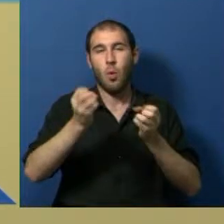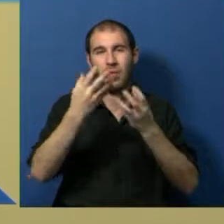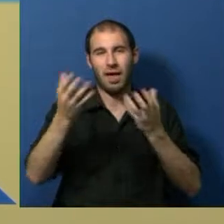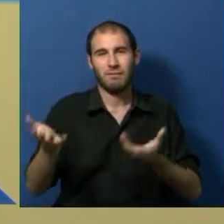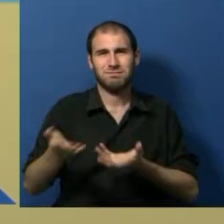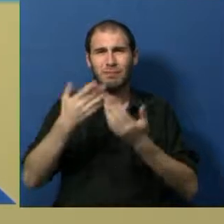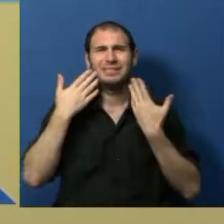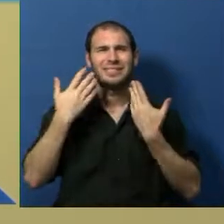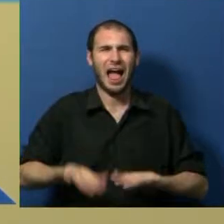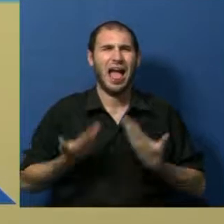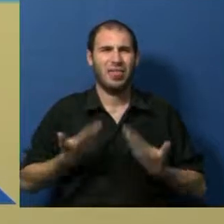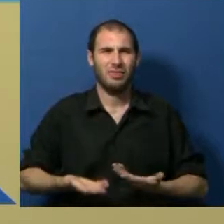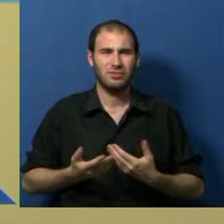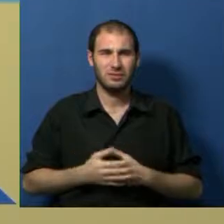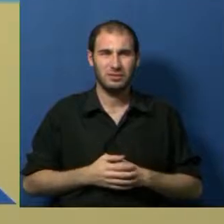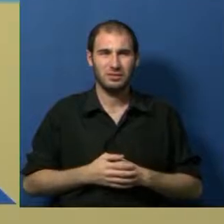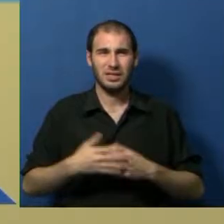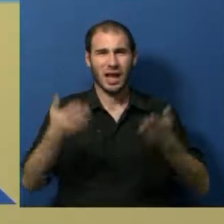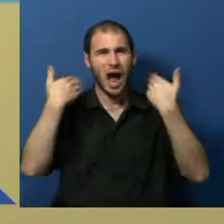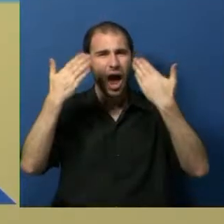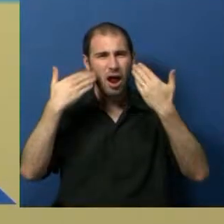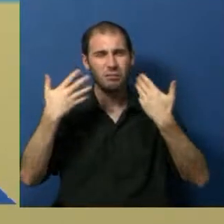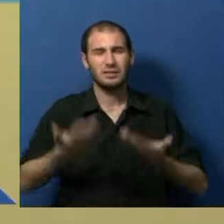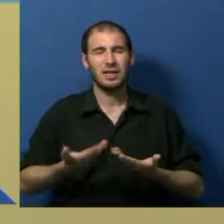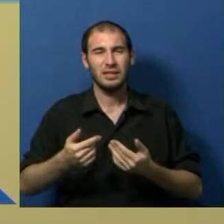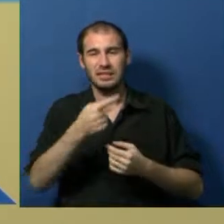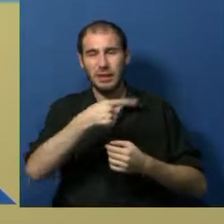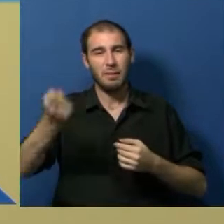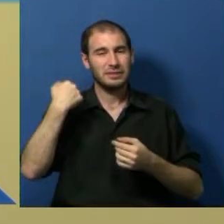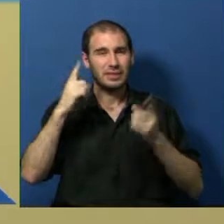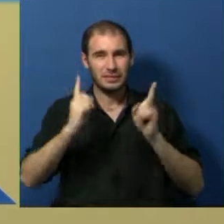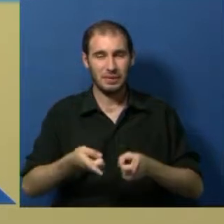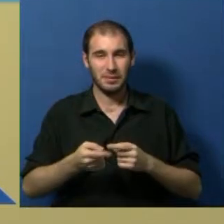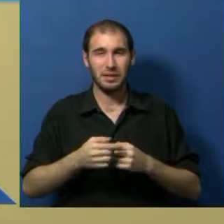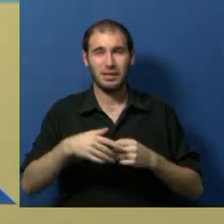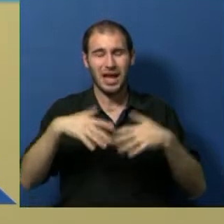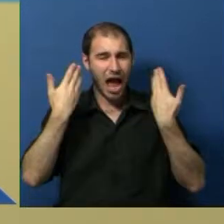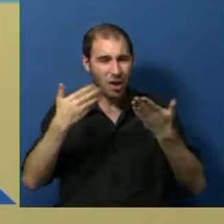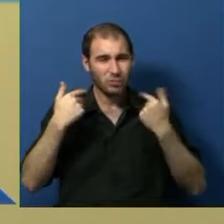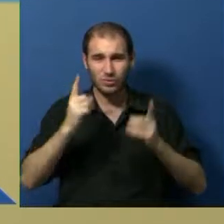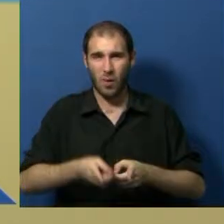Está pesado. Está muy pesado, sí, la verdad. Hace calor. Durante la semana pasada también estuvo muy caluroso.